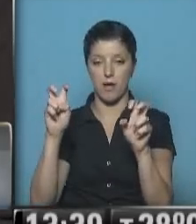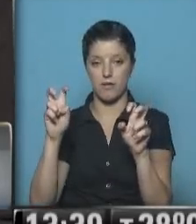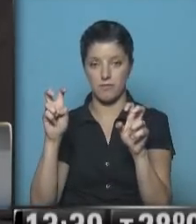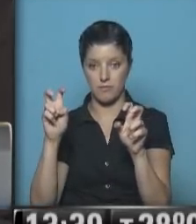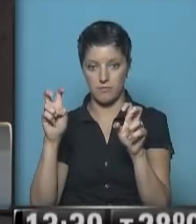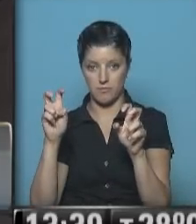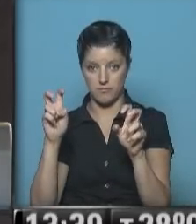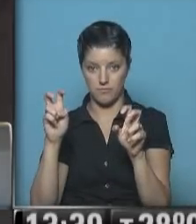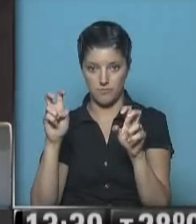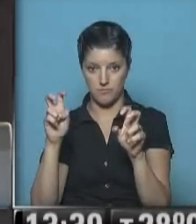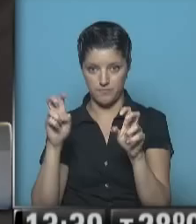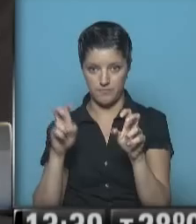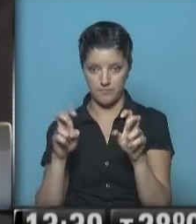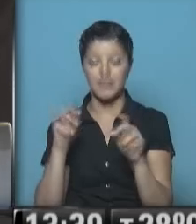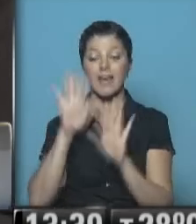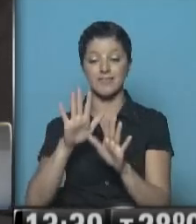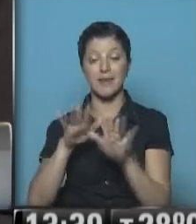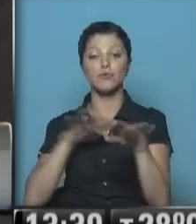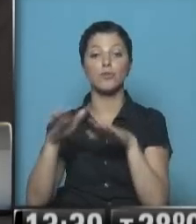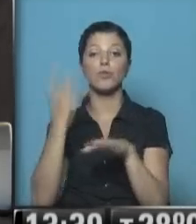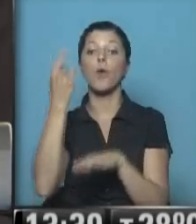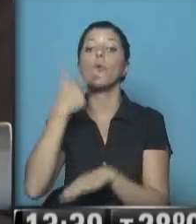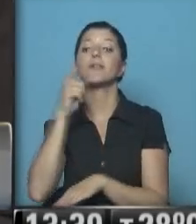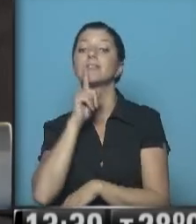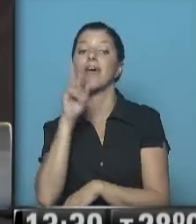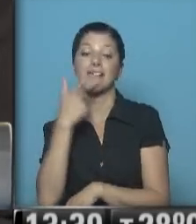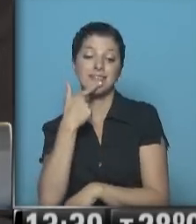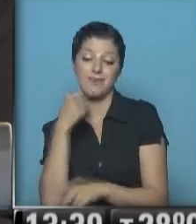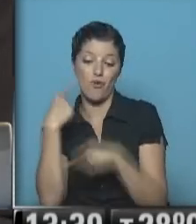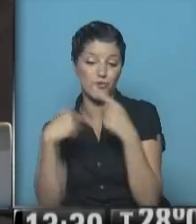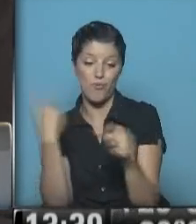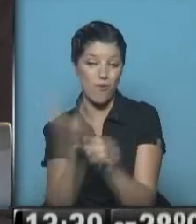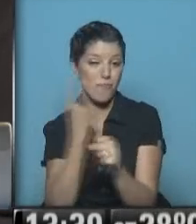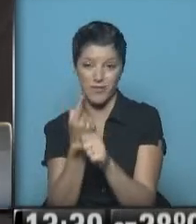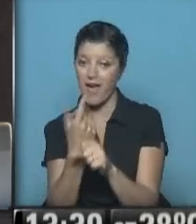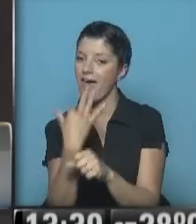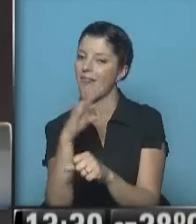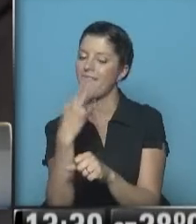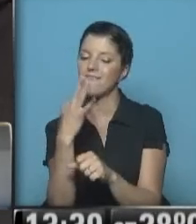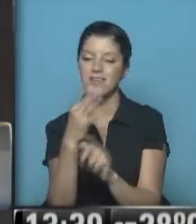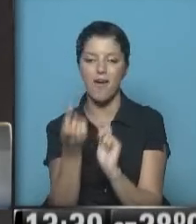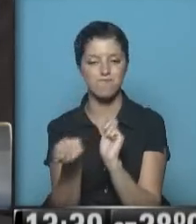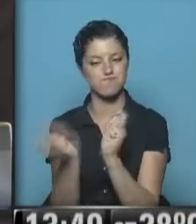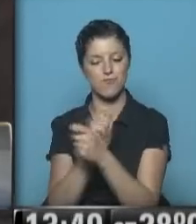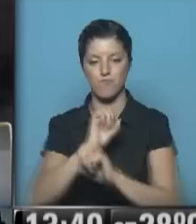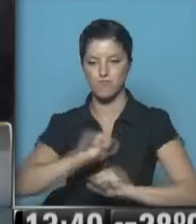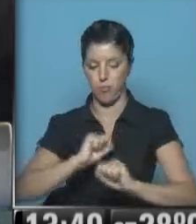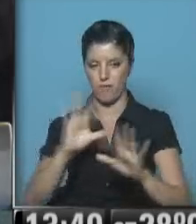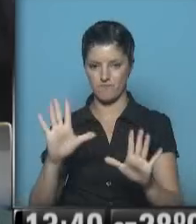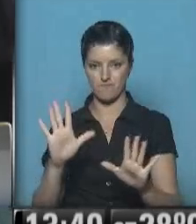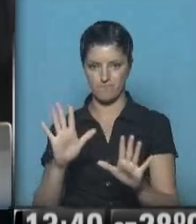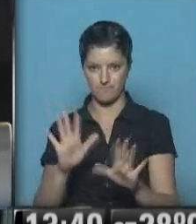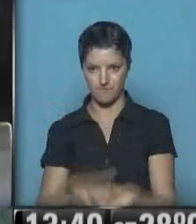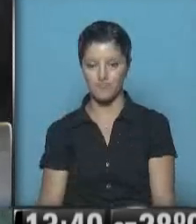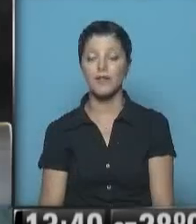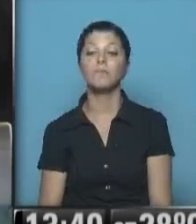estaba el modelo soviético no iba a poder continuar, iba de alguna manera a estallar o encontrar su propio